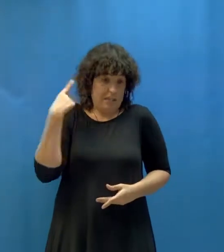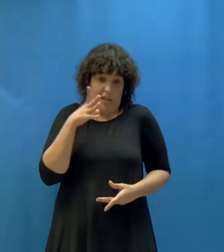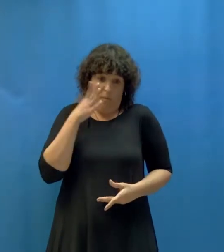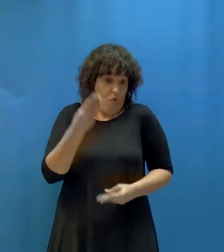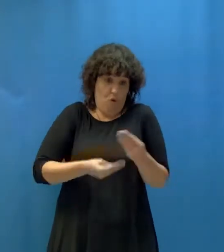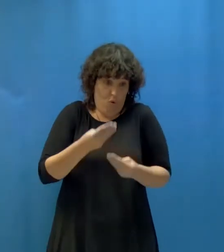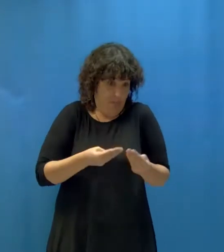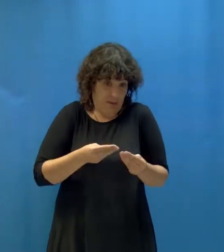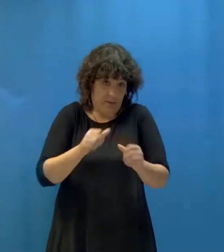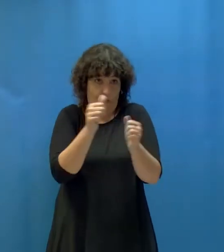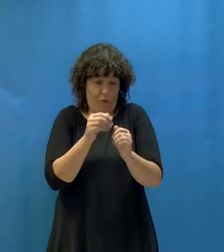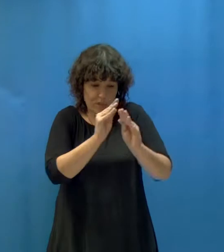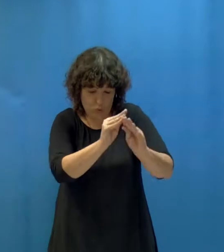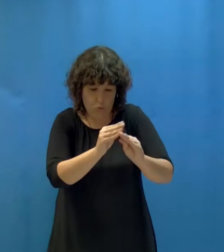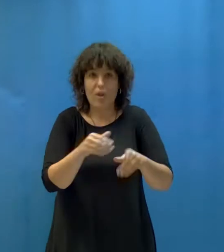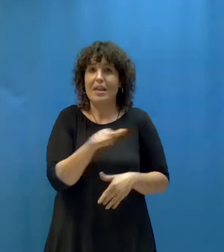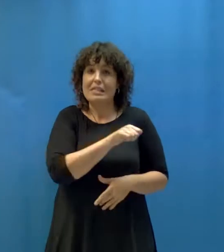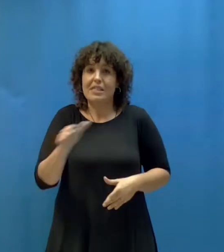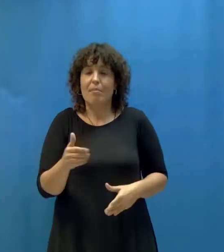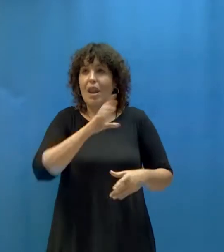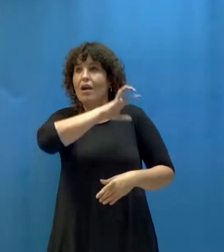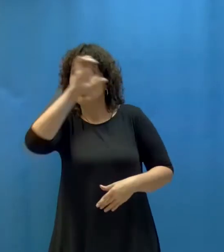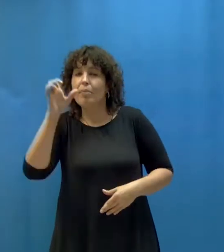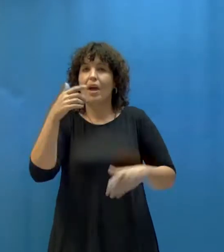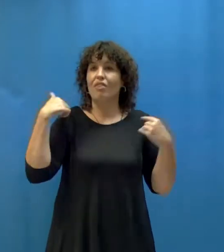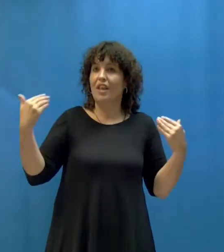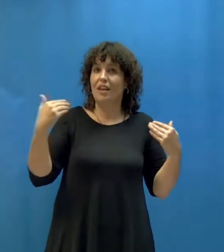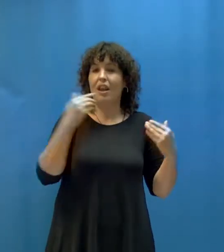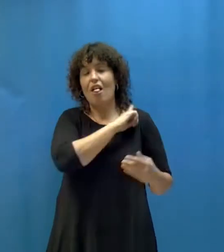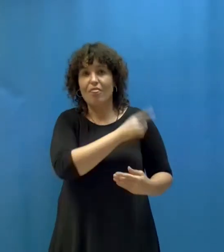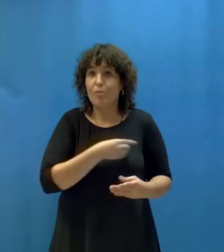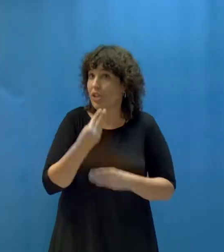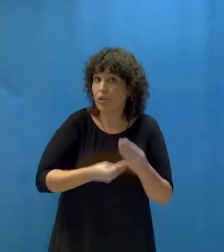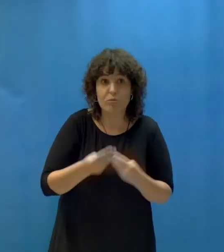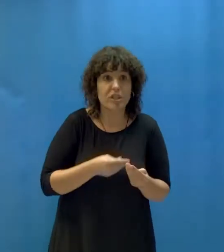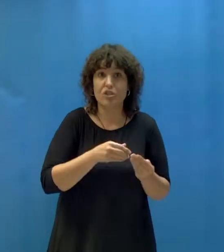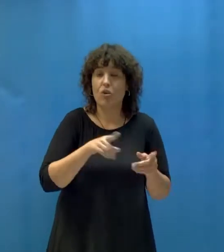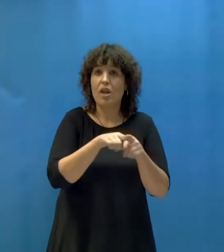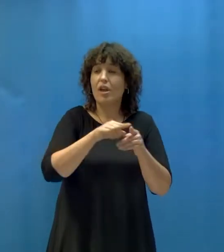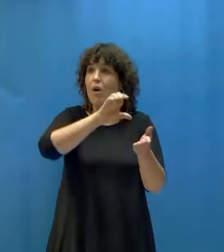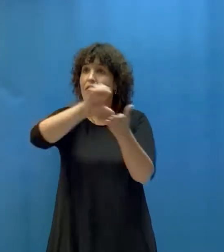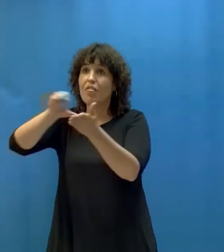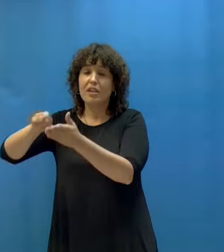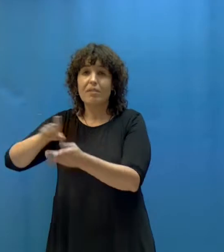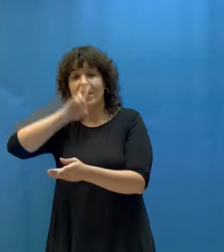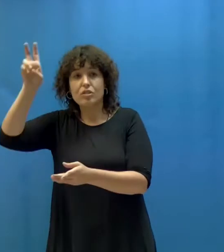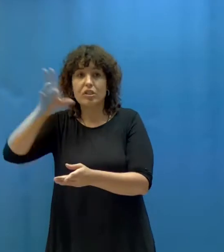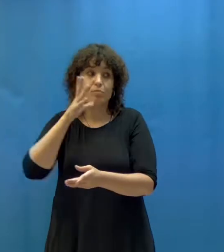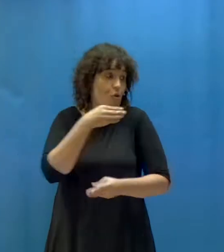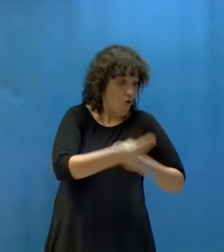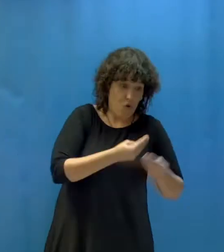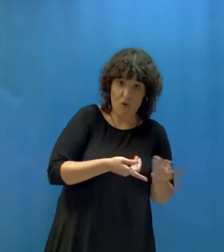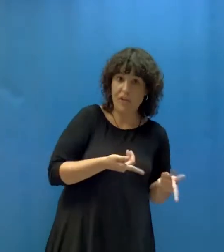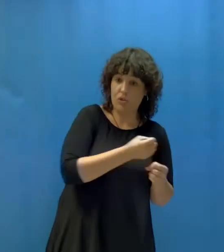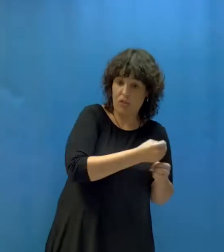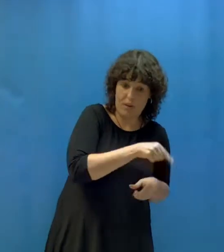hemos celebrado la Semana Europea del Deporte, como sí han hecho otras ciudades, porque ustedes no organizaron las actividades para la celebración. Las ayudas de las